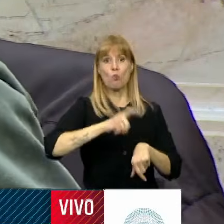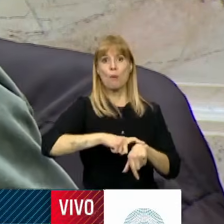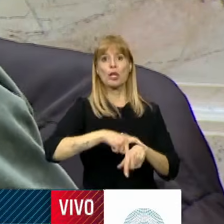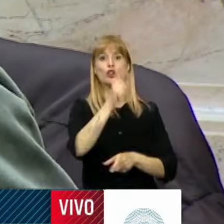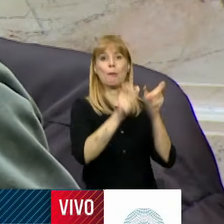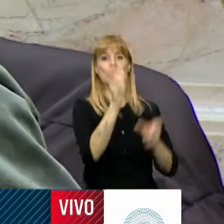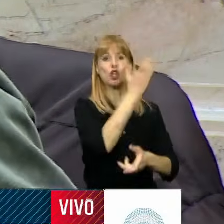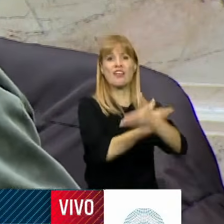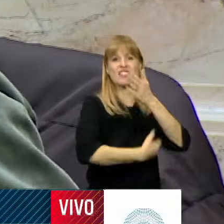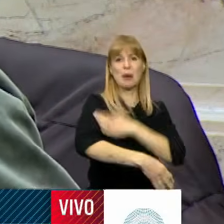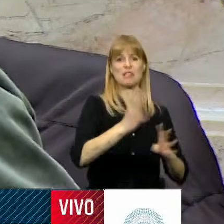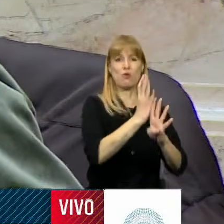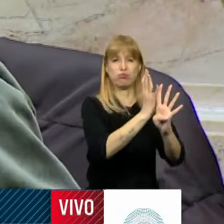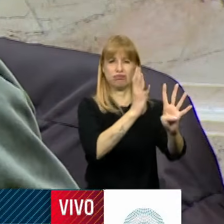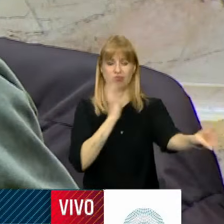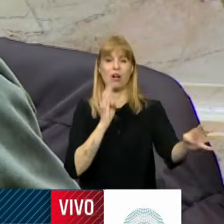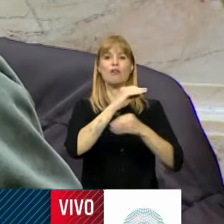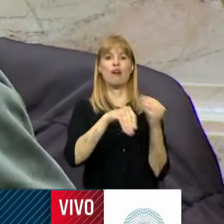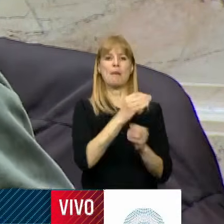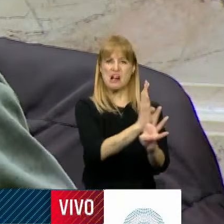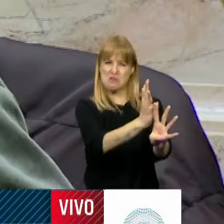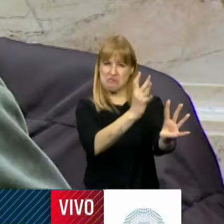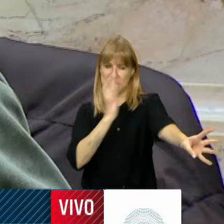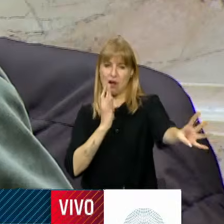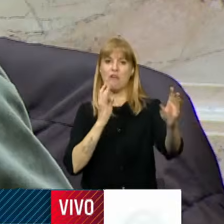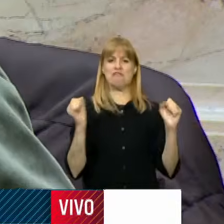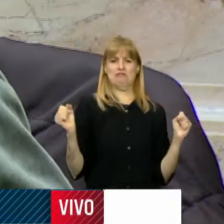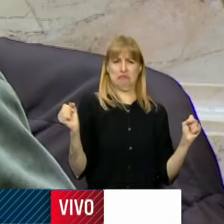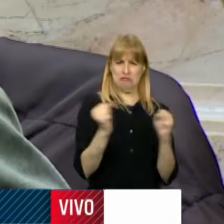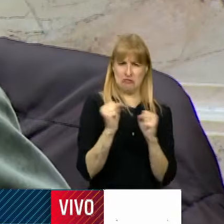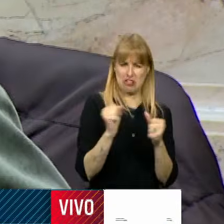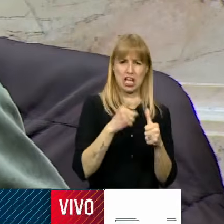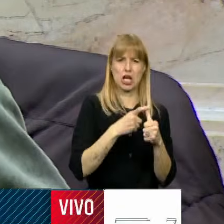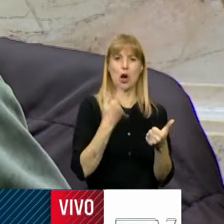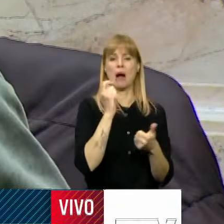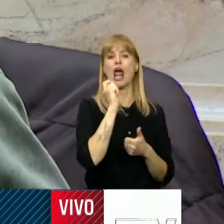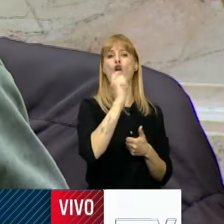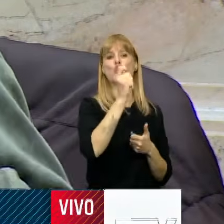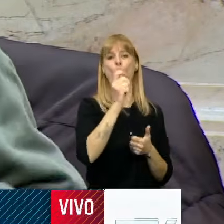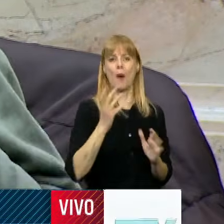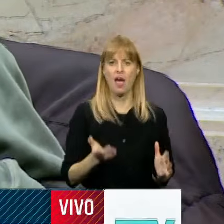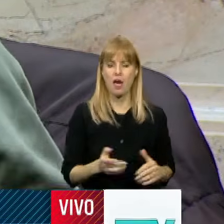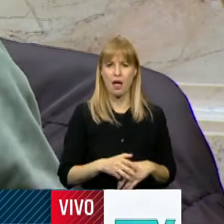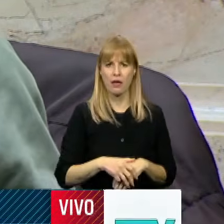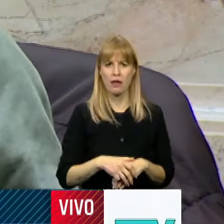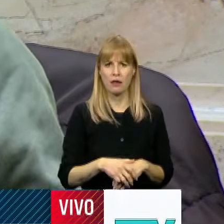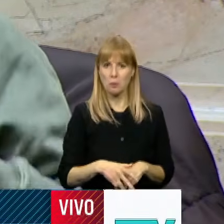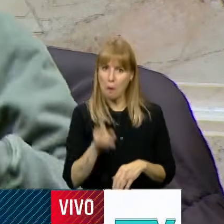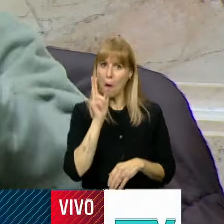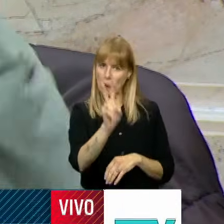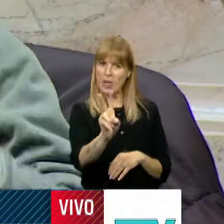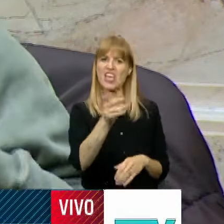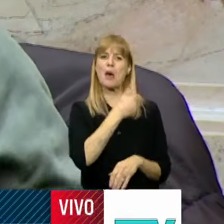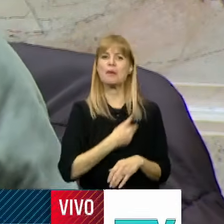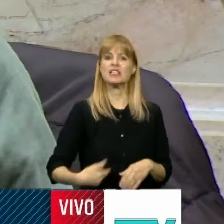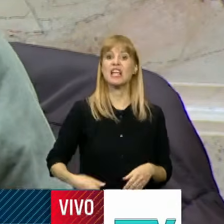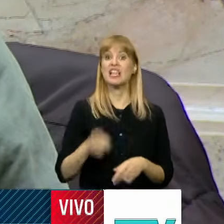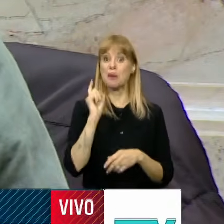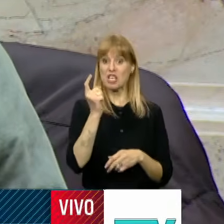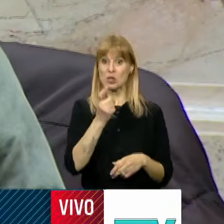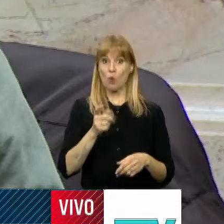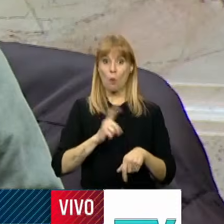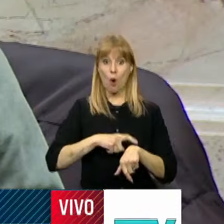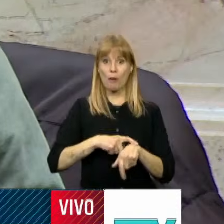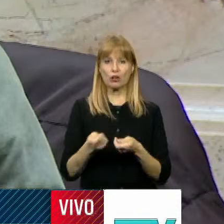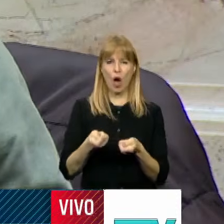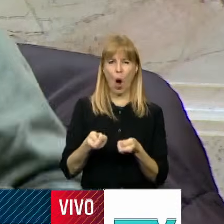discapacidad a hacer fila con el frío con la SUBE. Fíjese, presidente, mientras ajustan a los